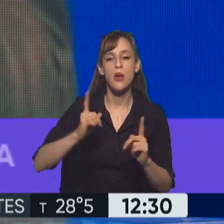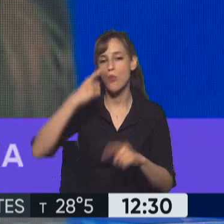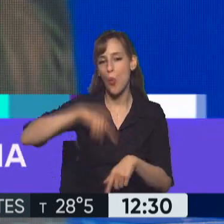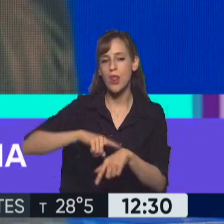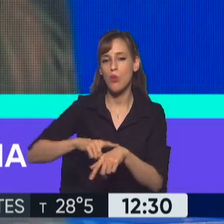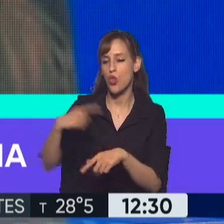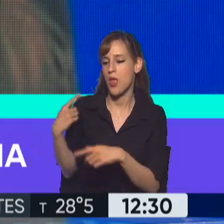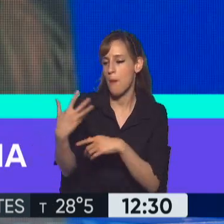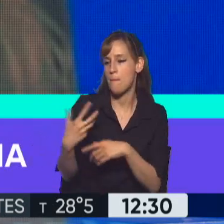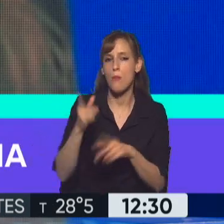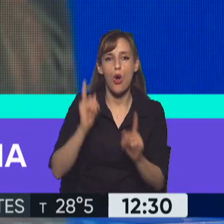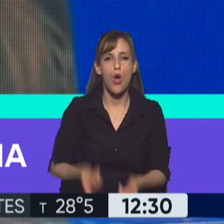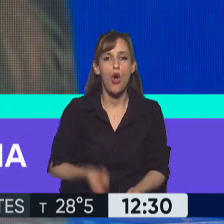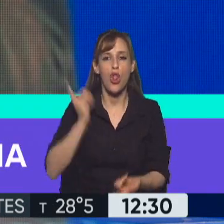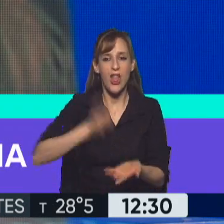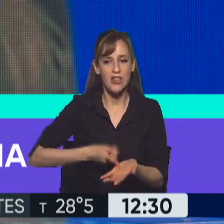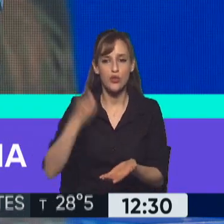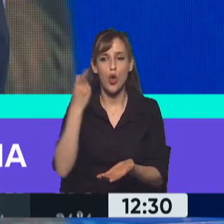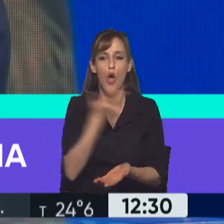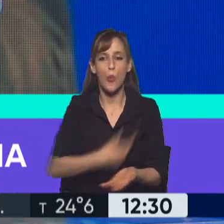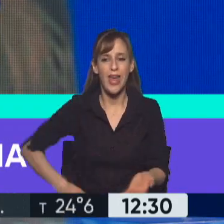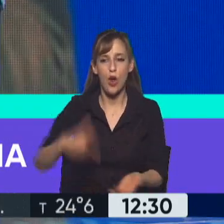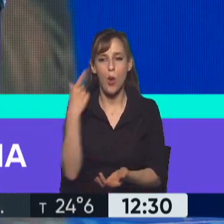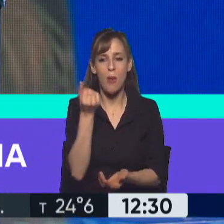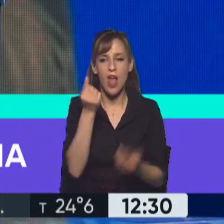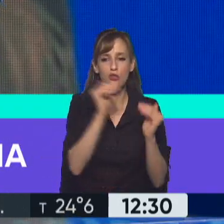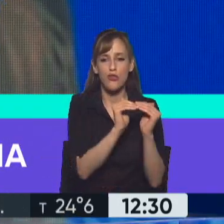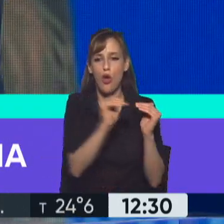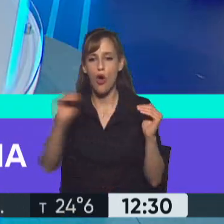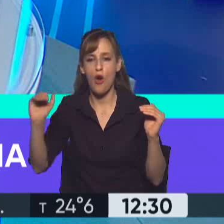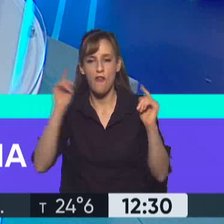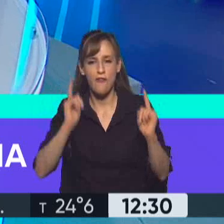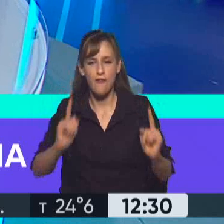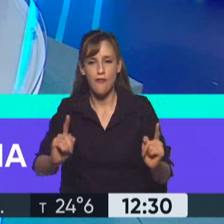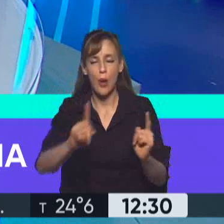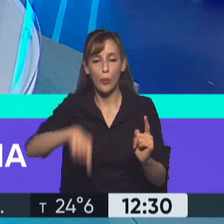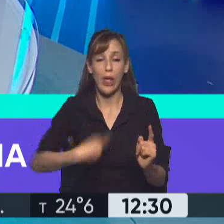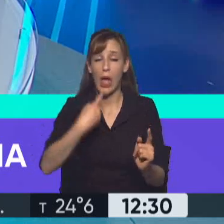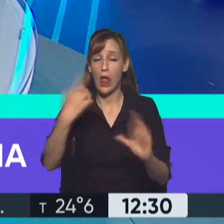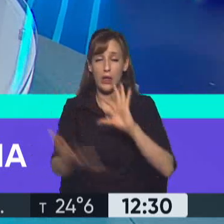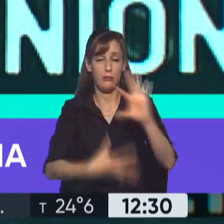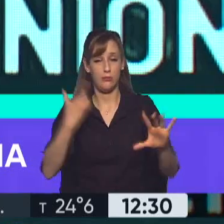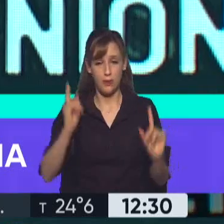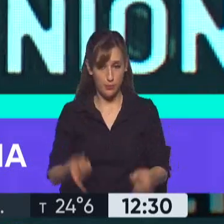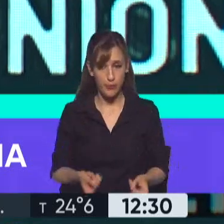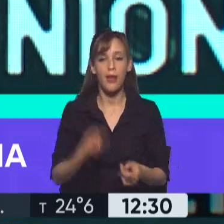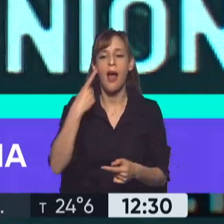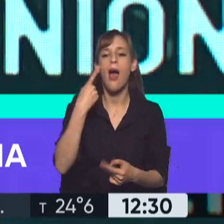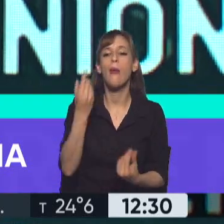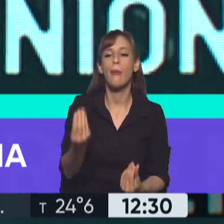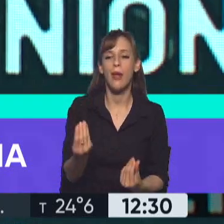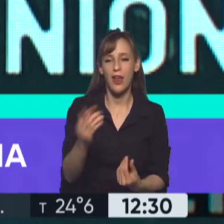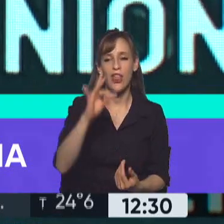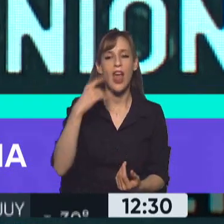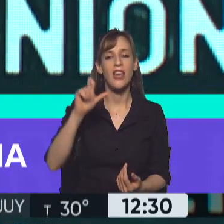el congelamiento que también está muy cuestionado y provocando muchos ruidos el tema del congelamiento, ¿no? Veamos qué opinaba entonces